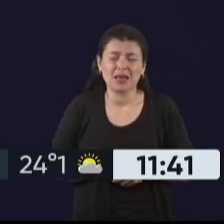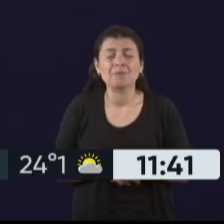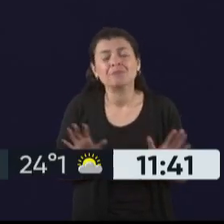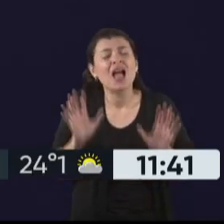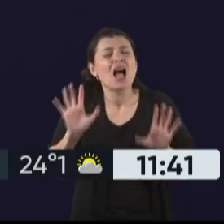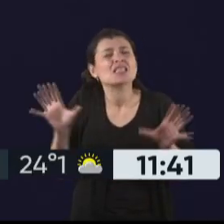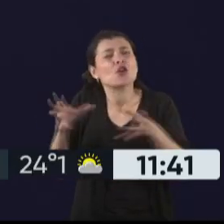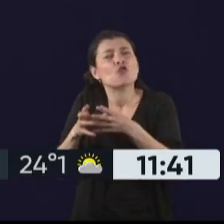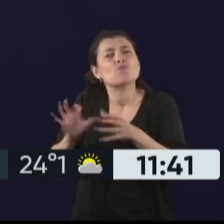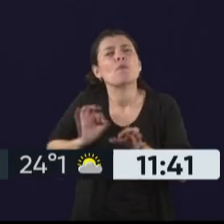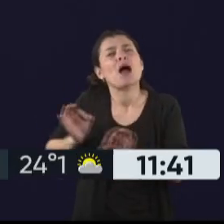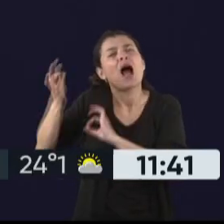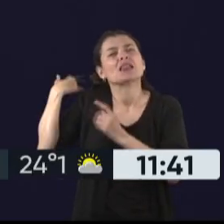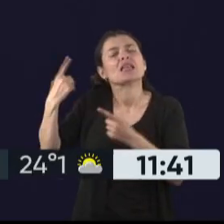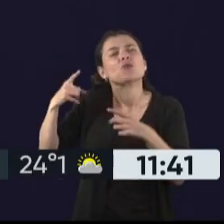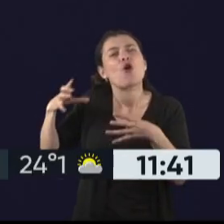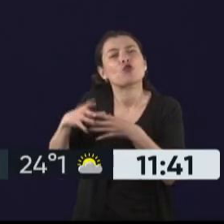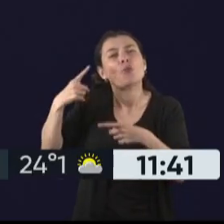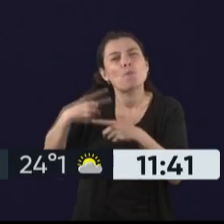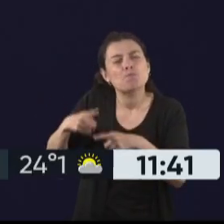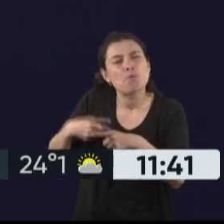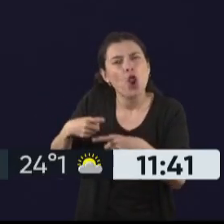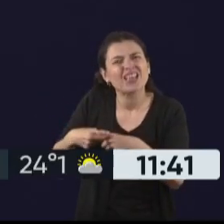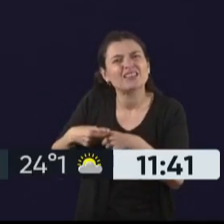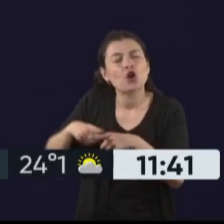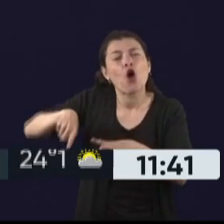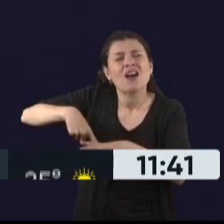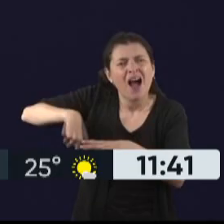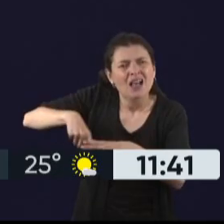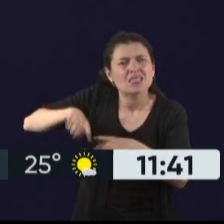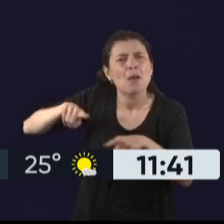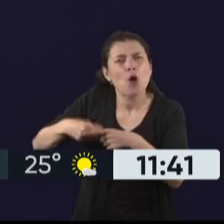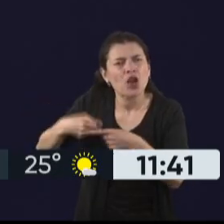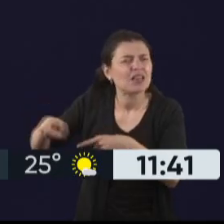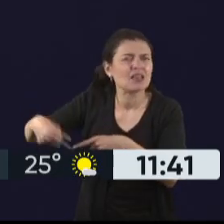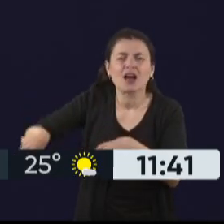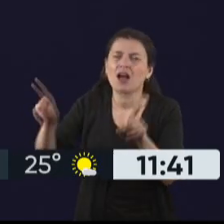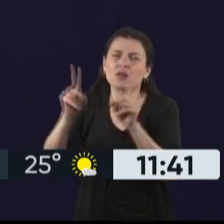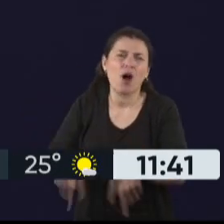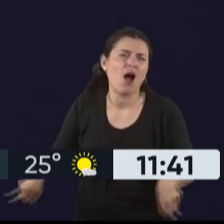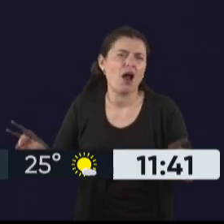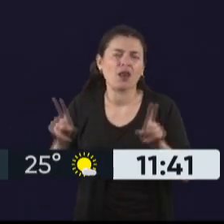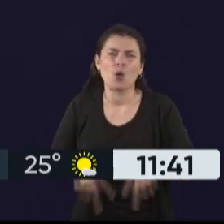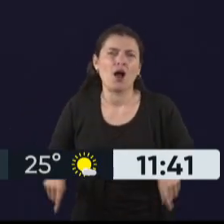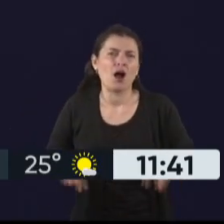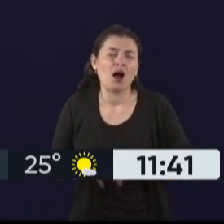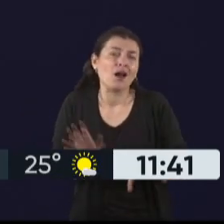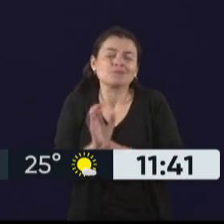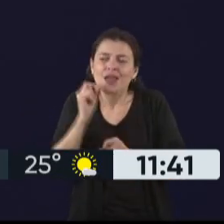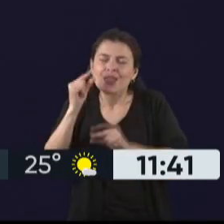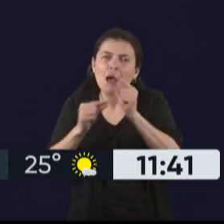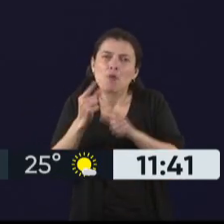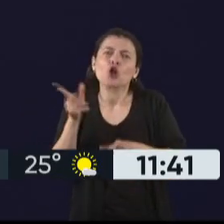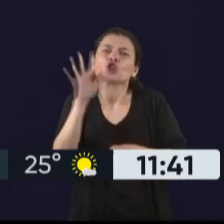vieja política ha tratado de incorporar en el ideario o en la cultura popular